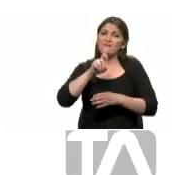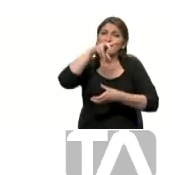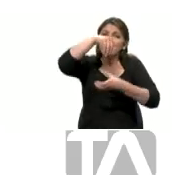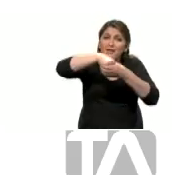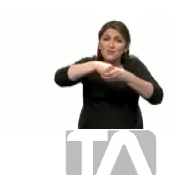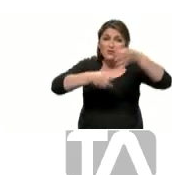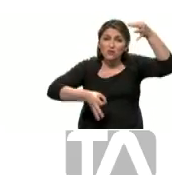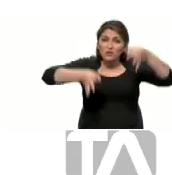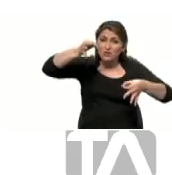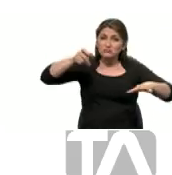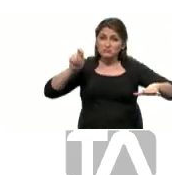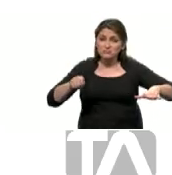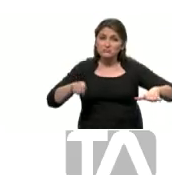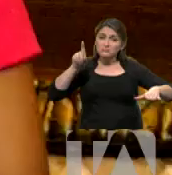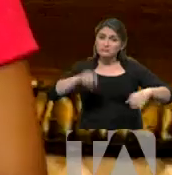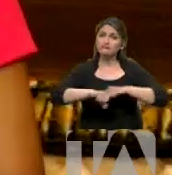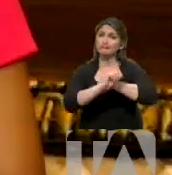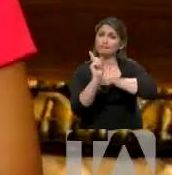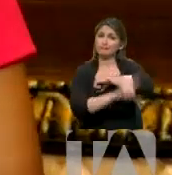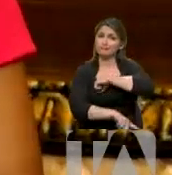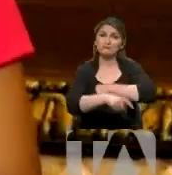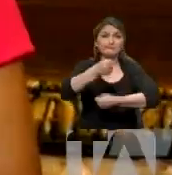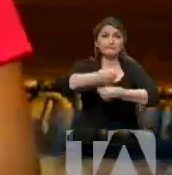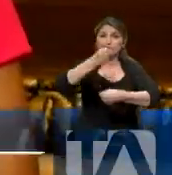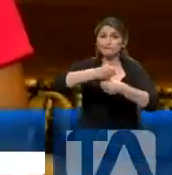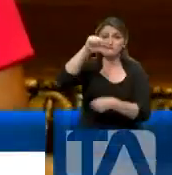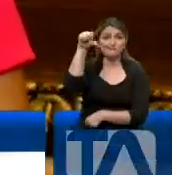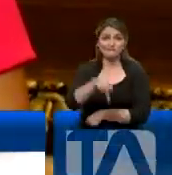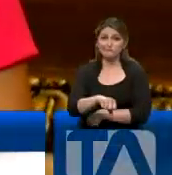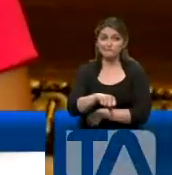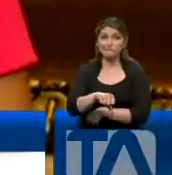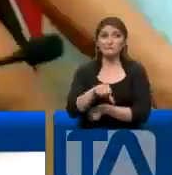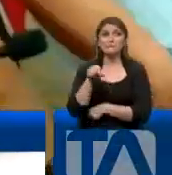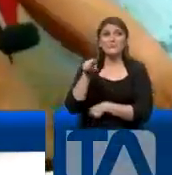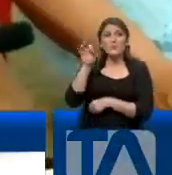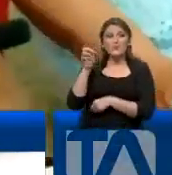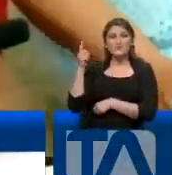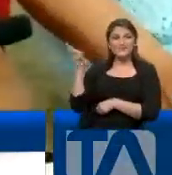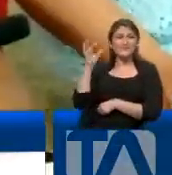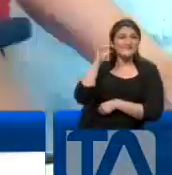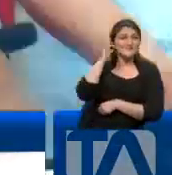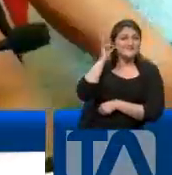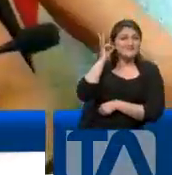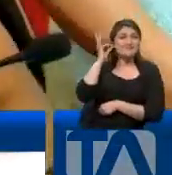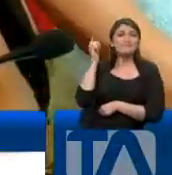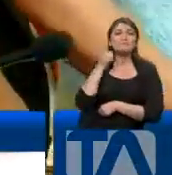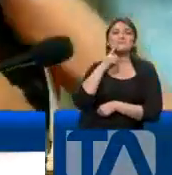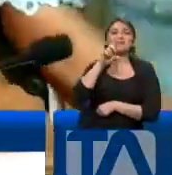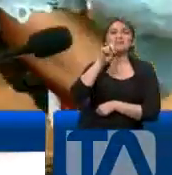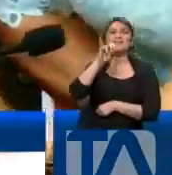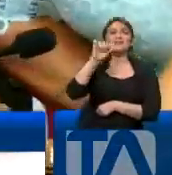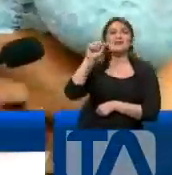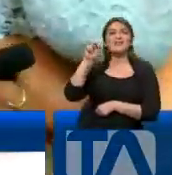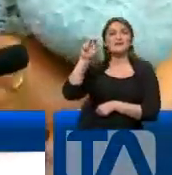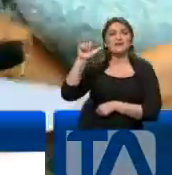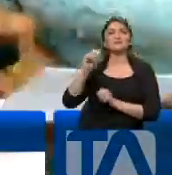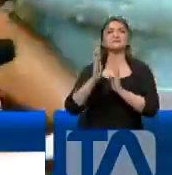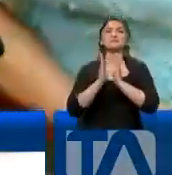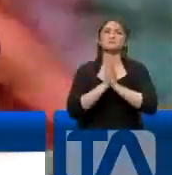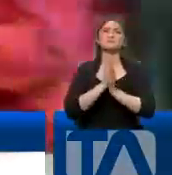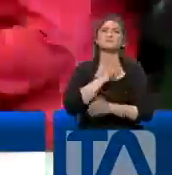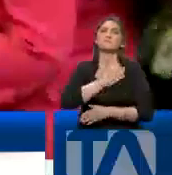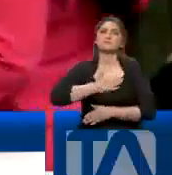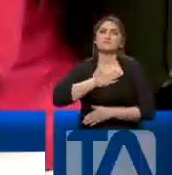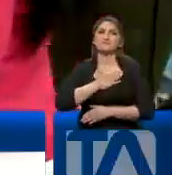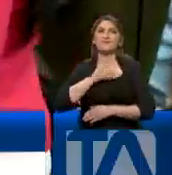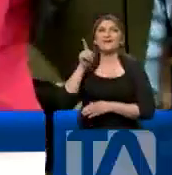por temas internos a la institución. Esto ocurre luego de que la semana pasada la fiscal general del Estado, Diana Salazar, pidió públicamente a la